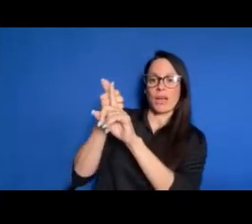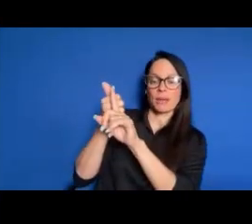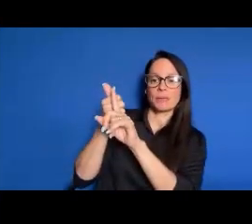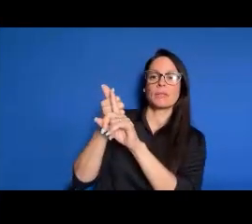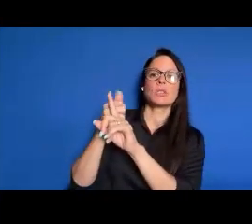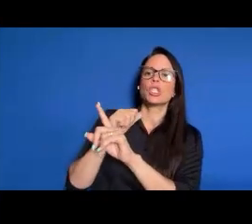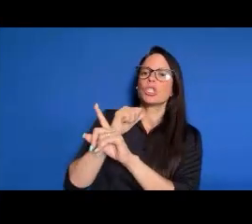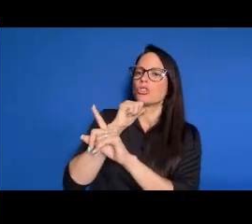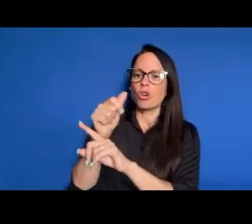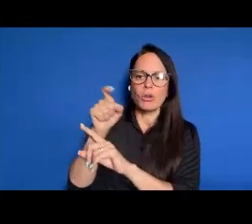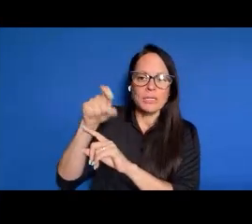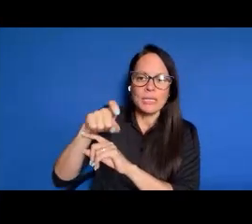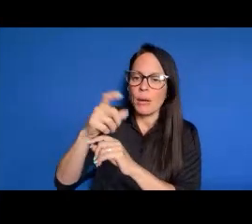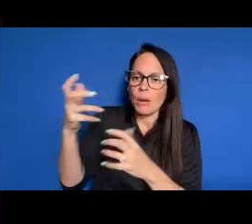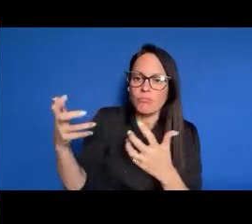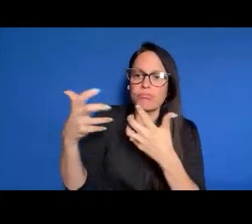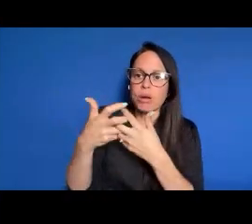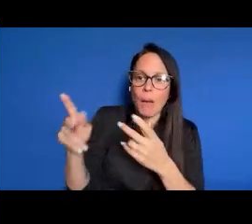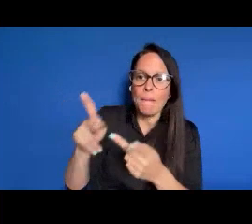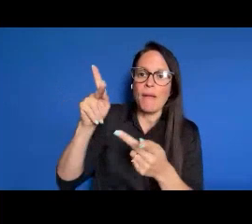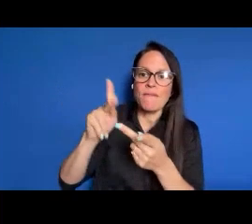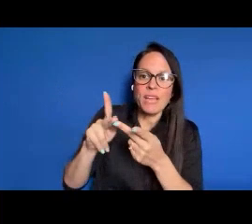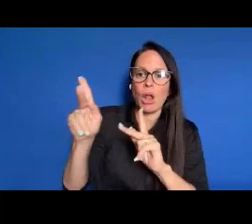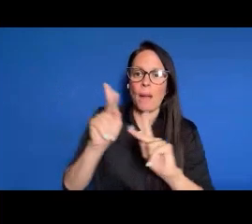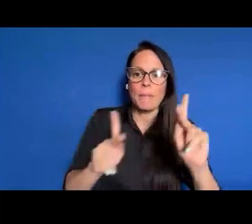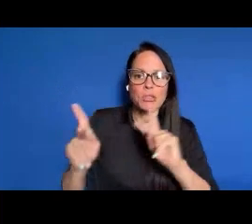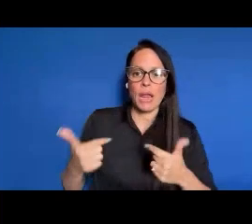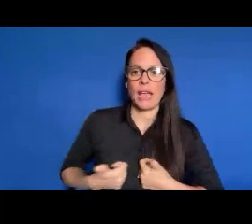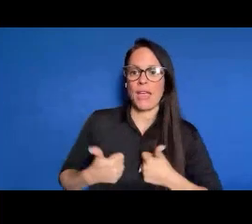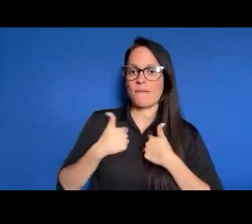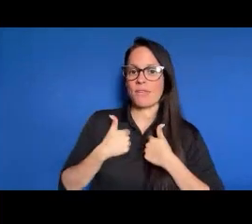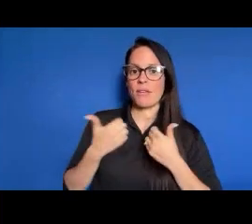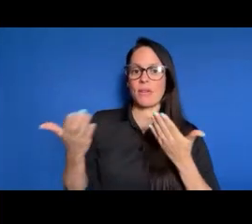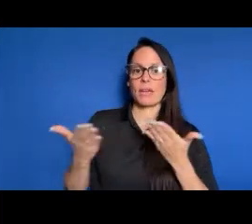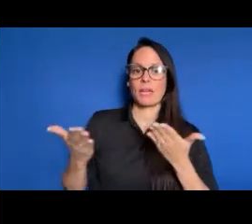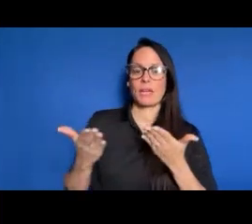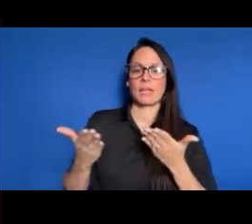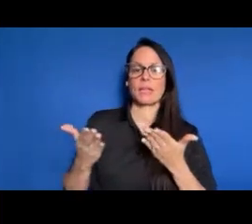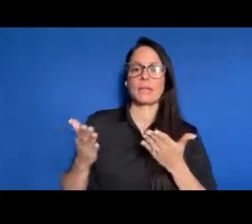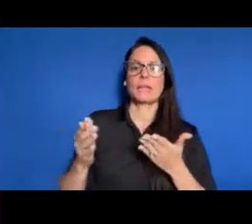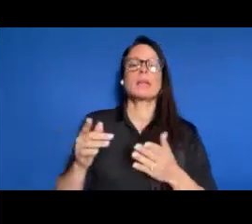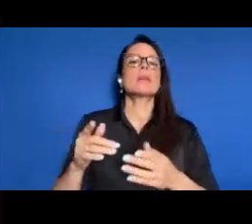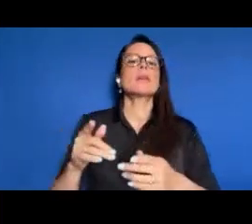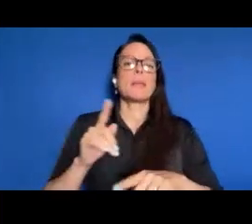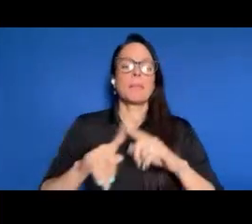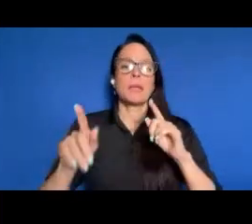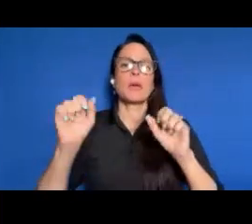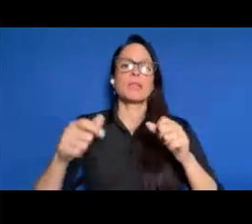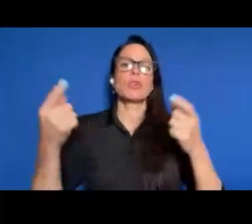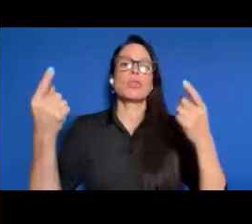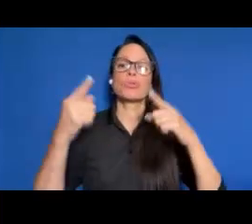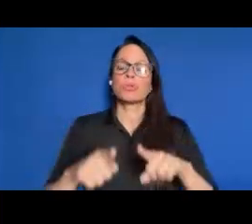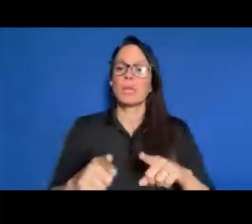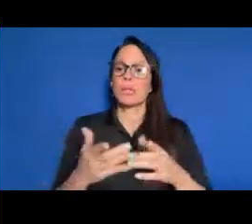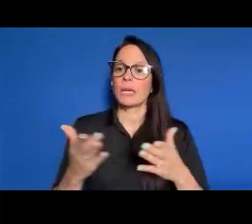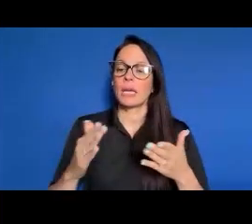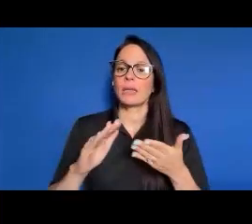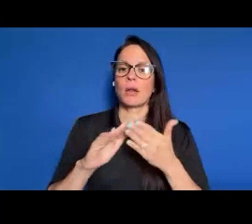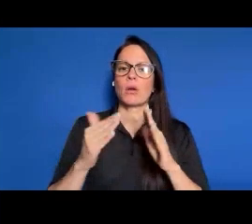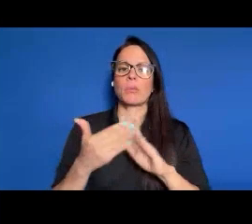condición particular de todos los individuos que viven en estos espacios, sino que estos son censos que se hacen, son encuestas comunitarias que se hacen y se hacen